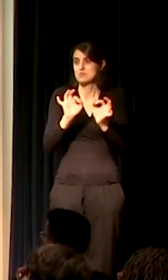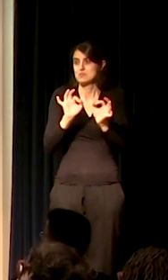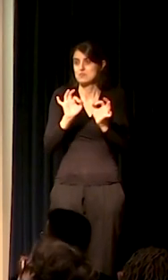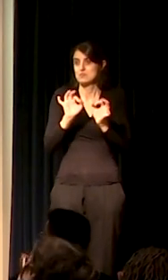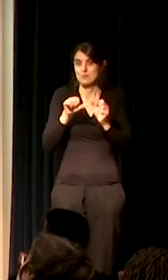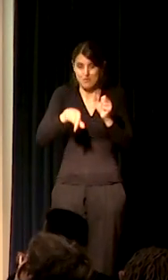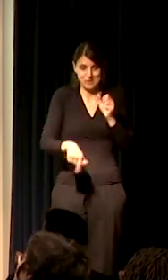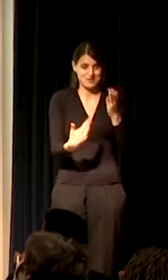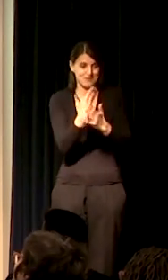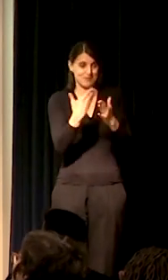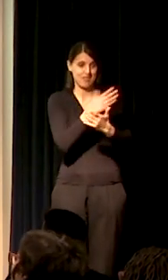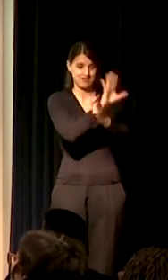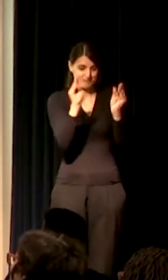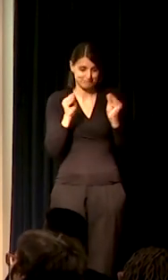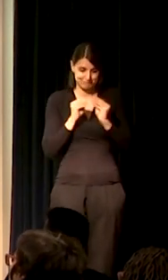que d'aquí surtin